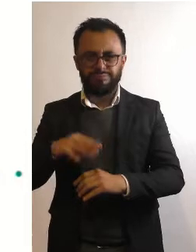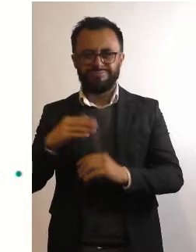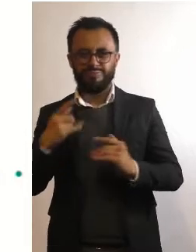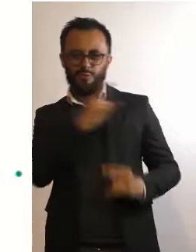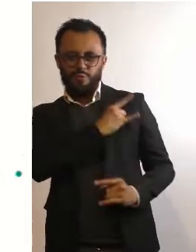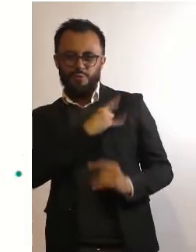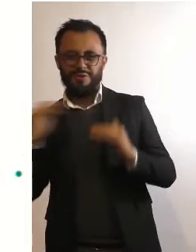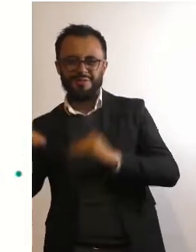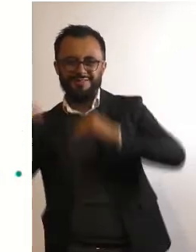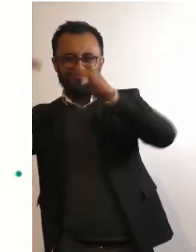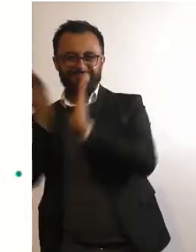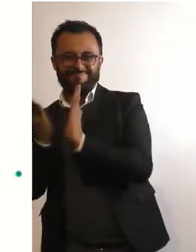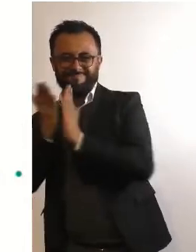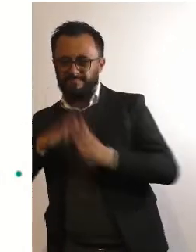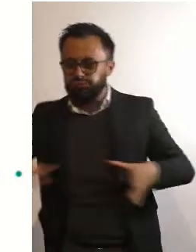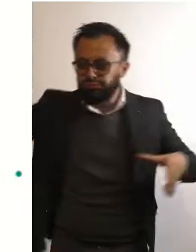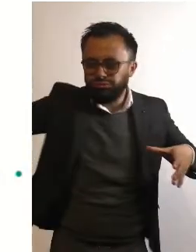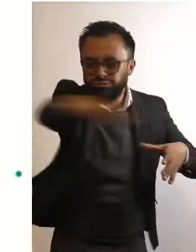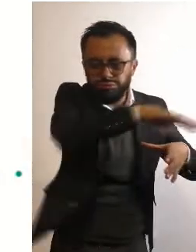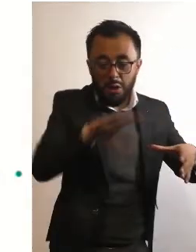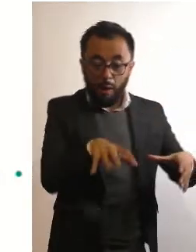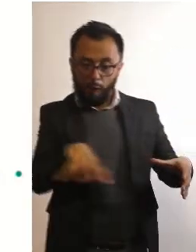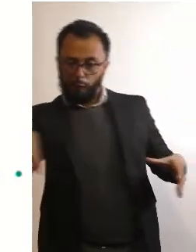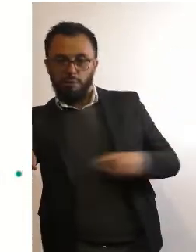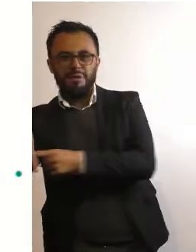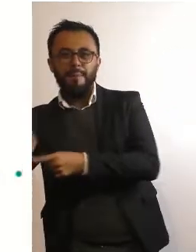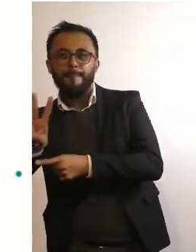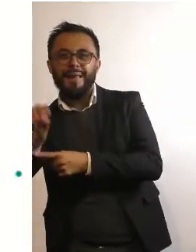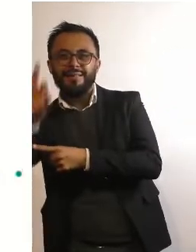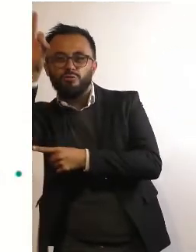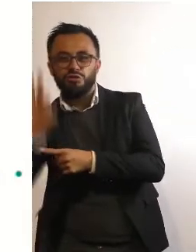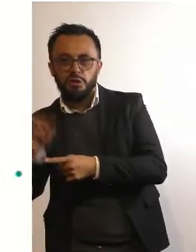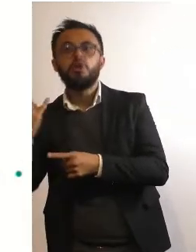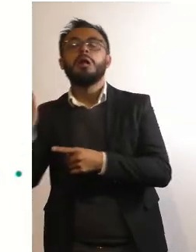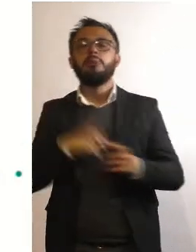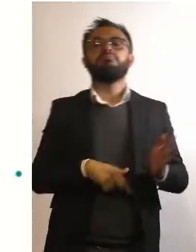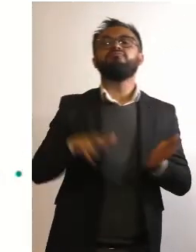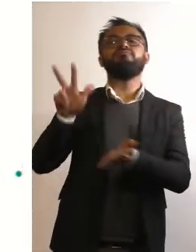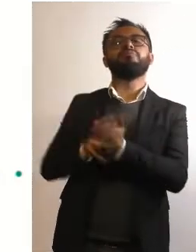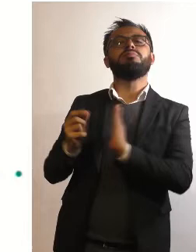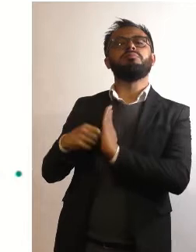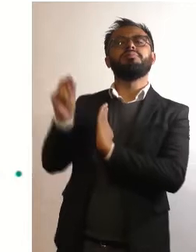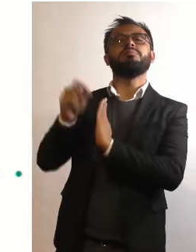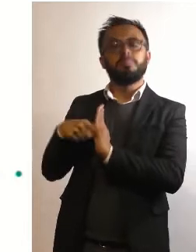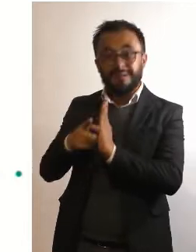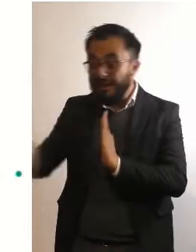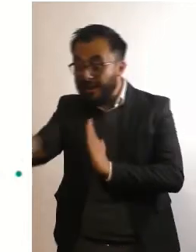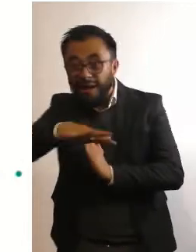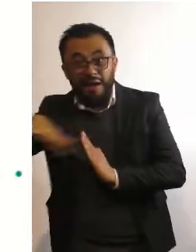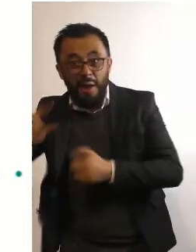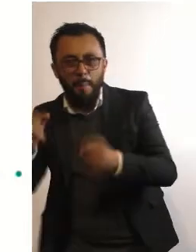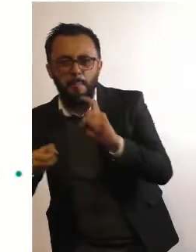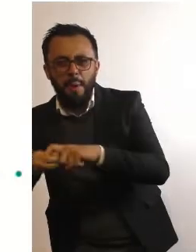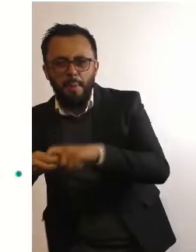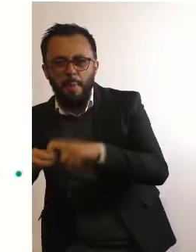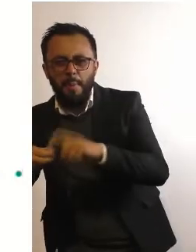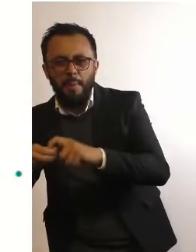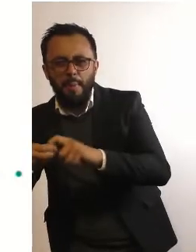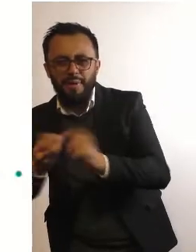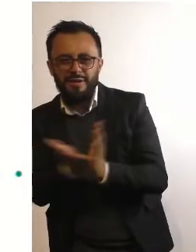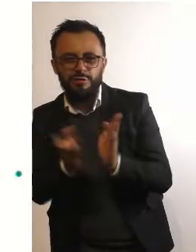estas matriculaban solo un 44% de los estudiantes. Y las matrículas en programas virtuales se han